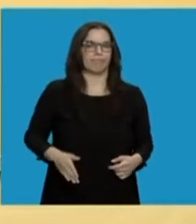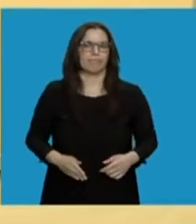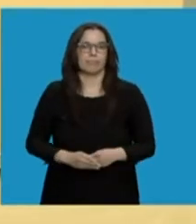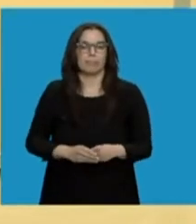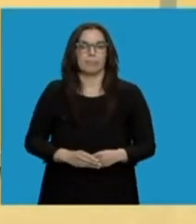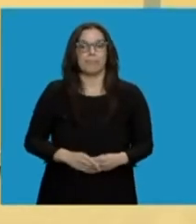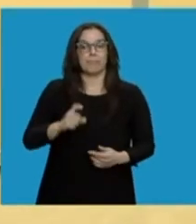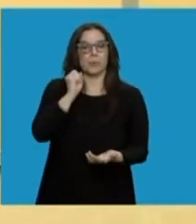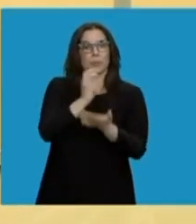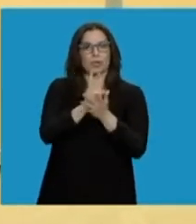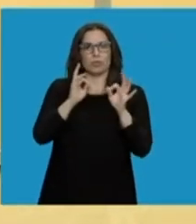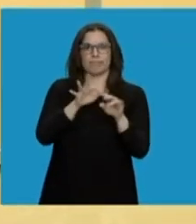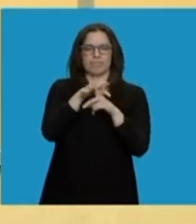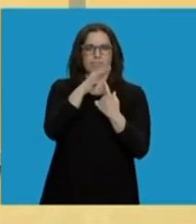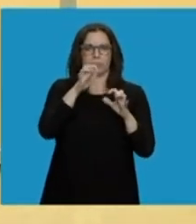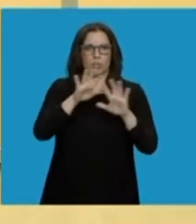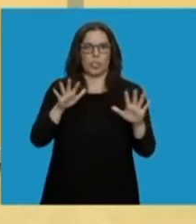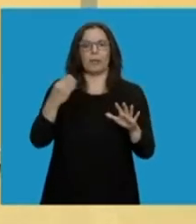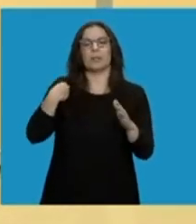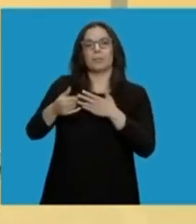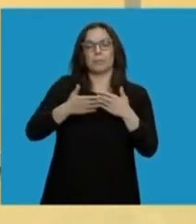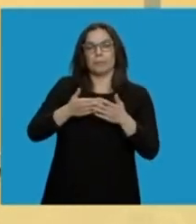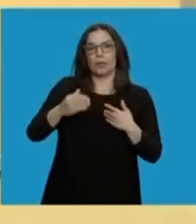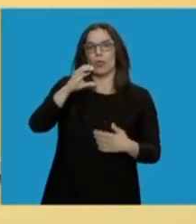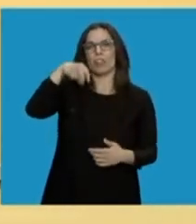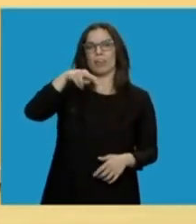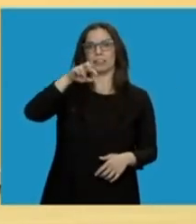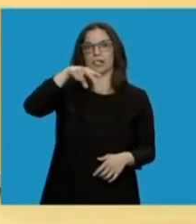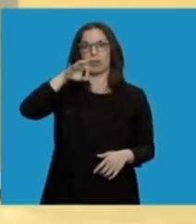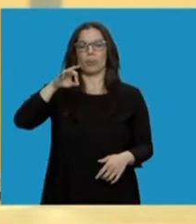el relato de una tragedia de Manuel Centeno Giralde.